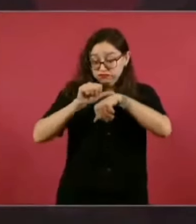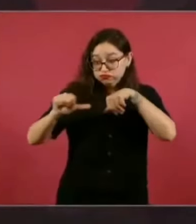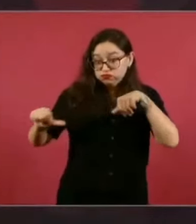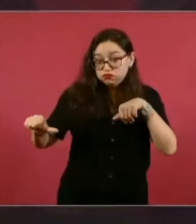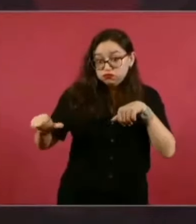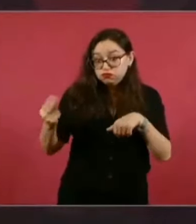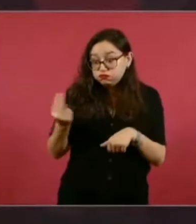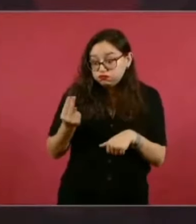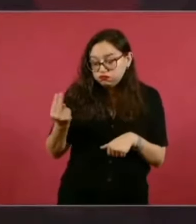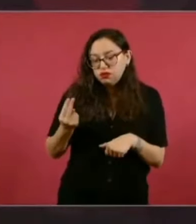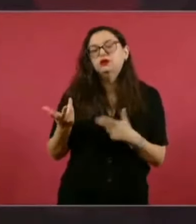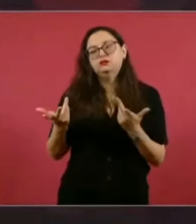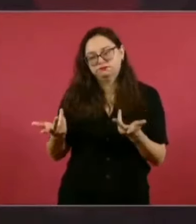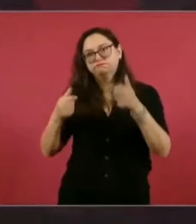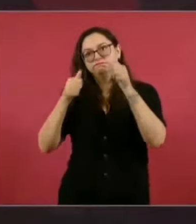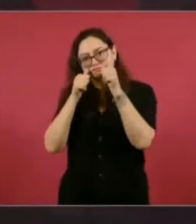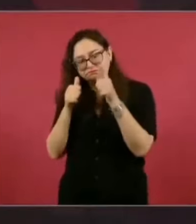cirugía,